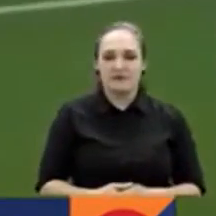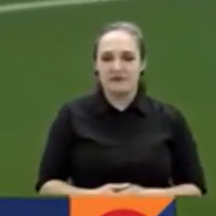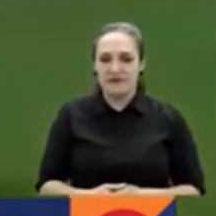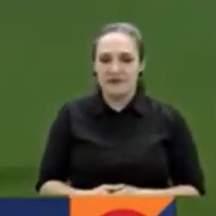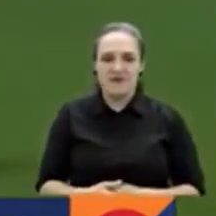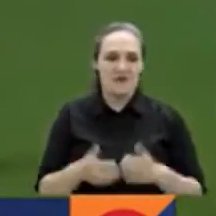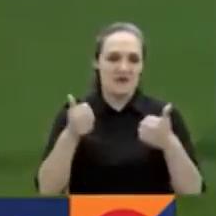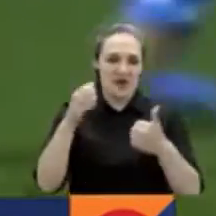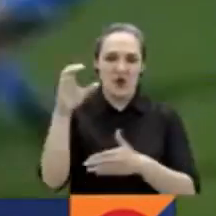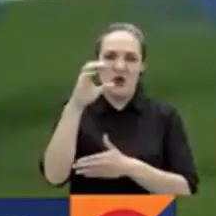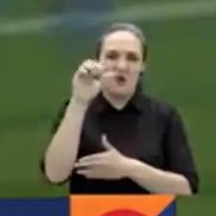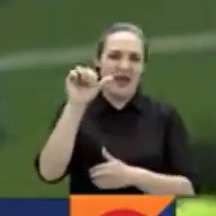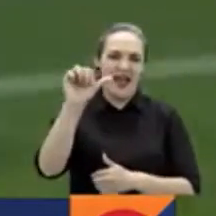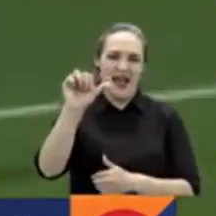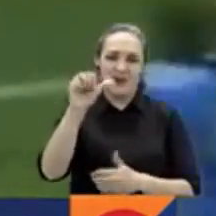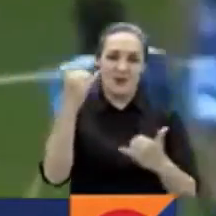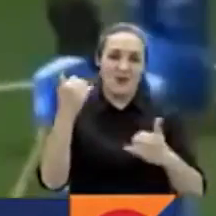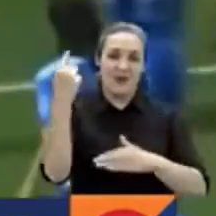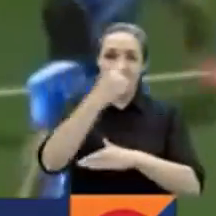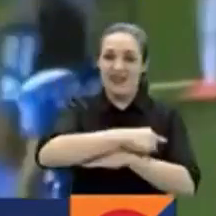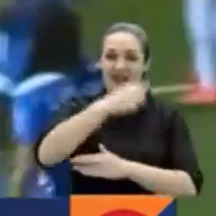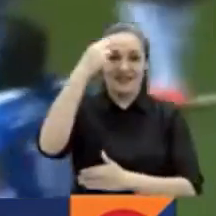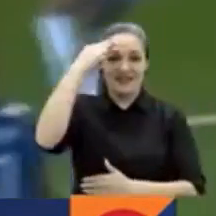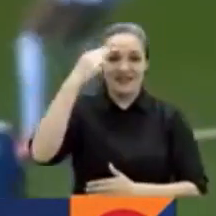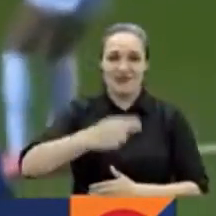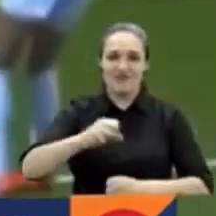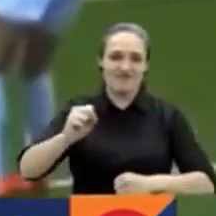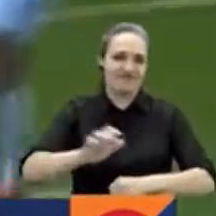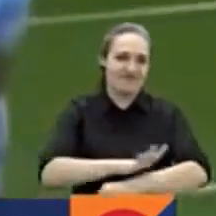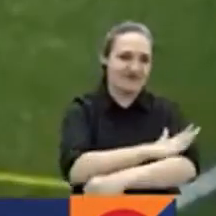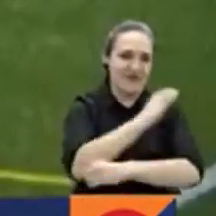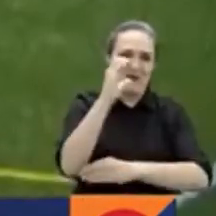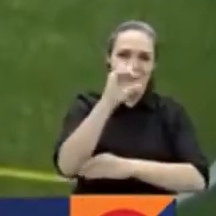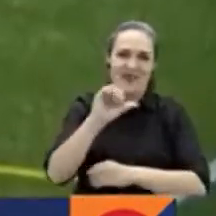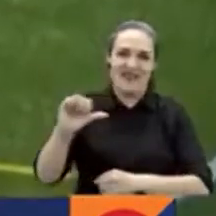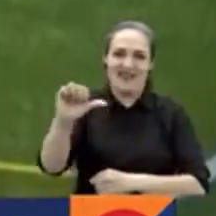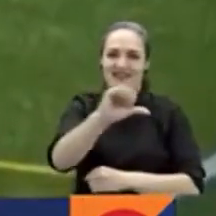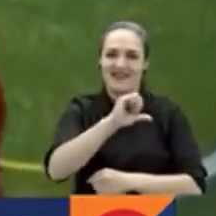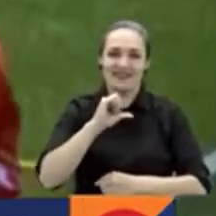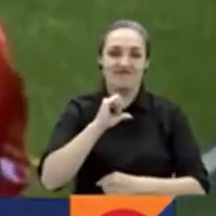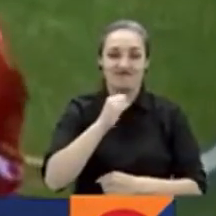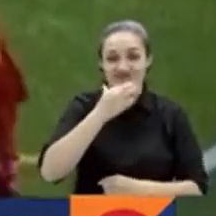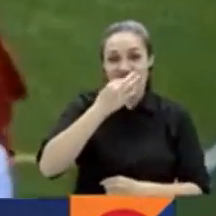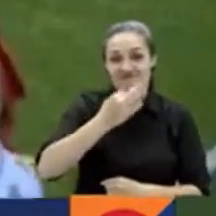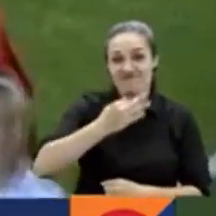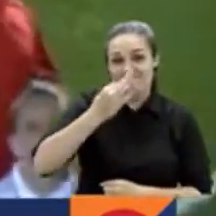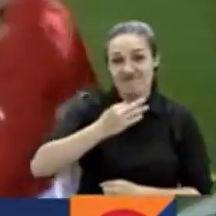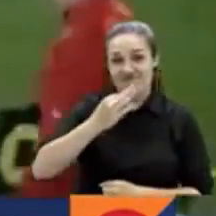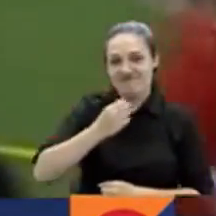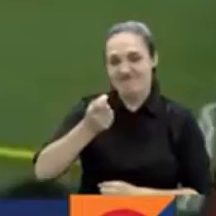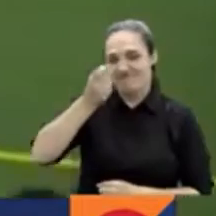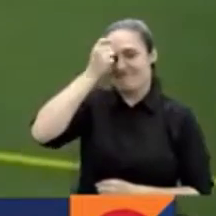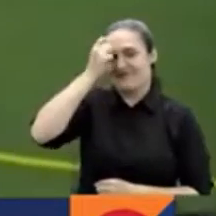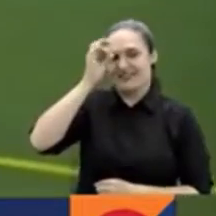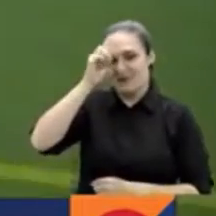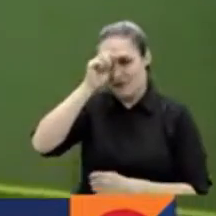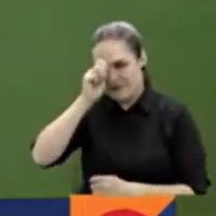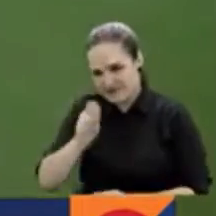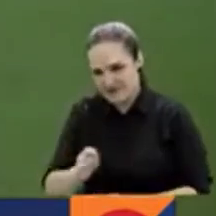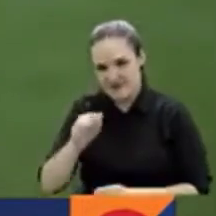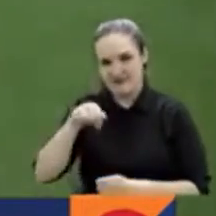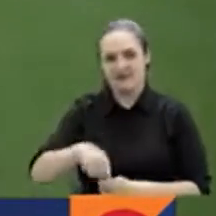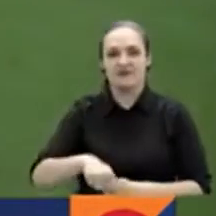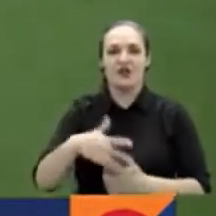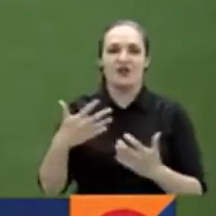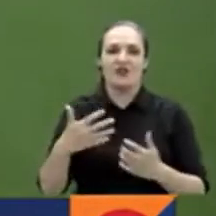por la colombiana y un día, sin lugar a dudas, histórico para el fútbol femenino. Algo que realmente vamos a exaltar acá en